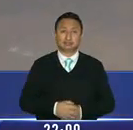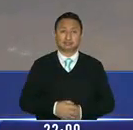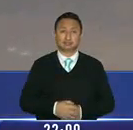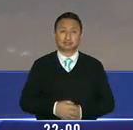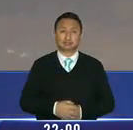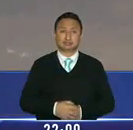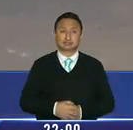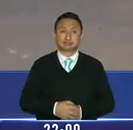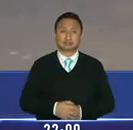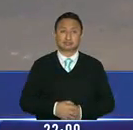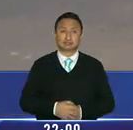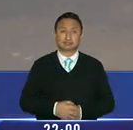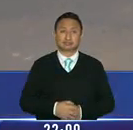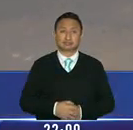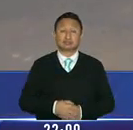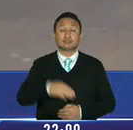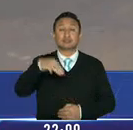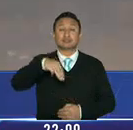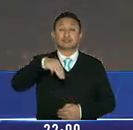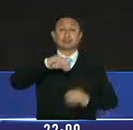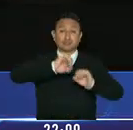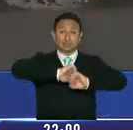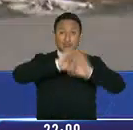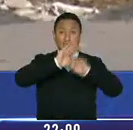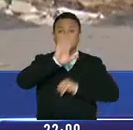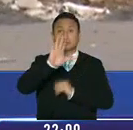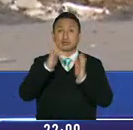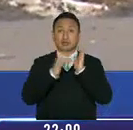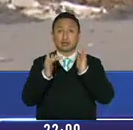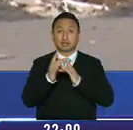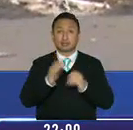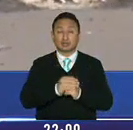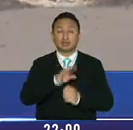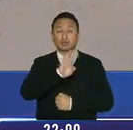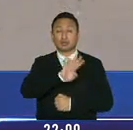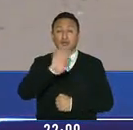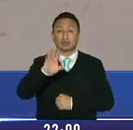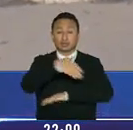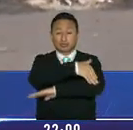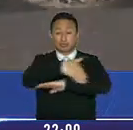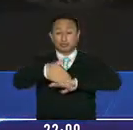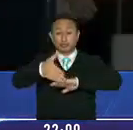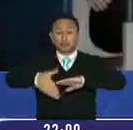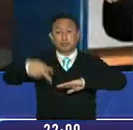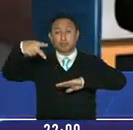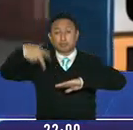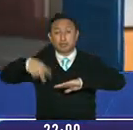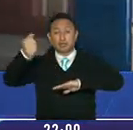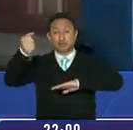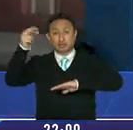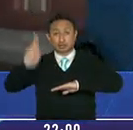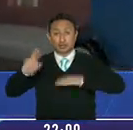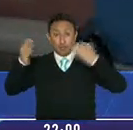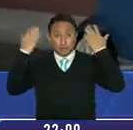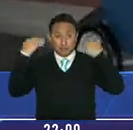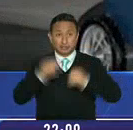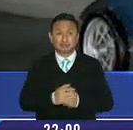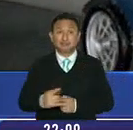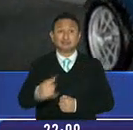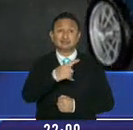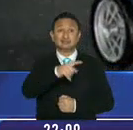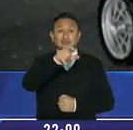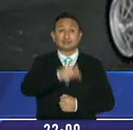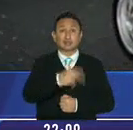Sucedió la madrugada de este martes 5 de abril en la 44 en la P, suburbio de Guayaquil. A bordo de una tricimoto llegaron dos tipos